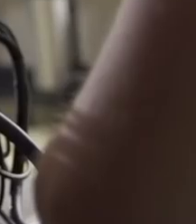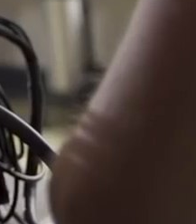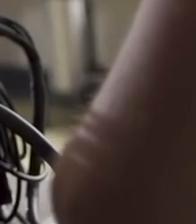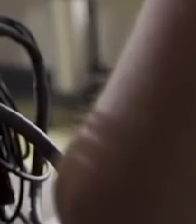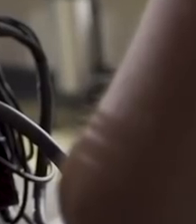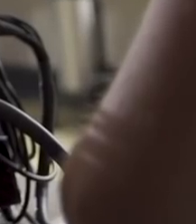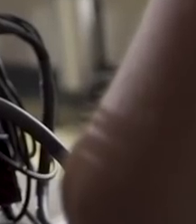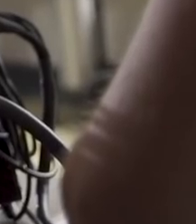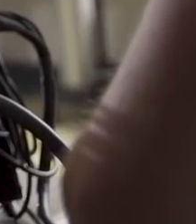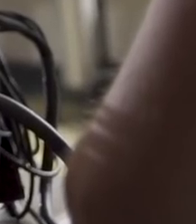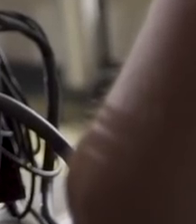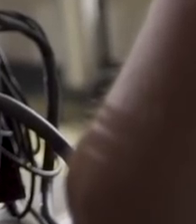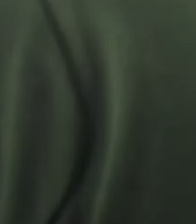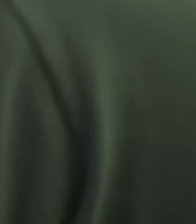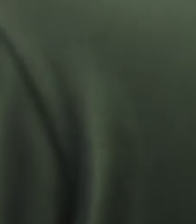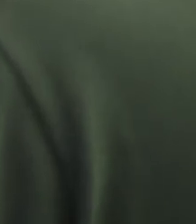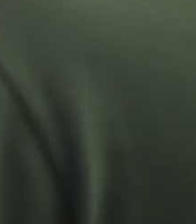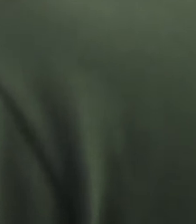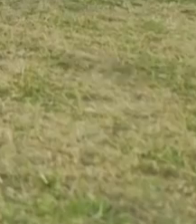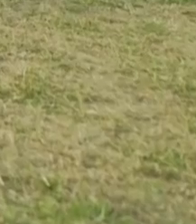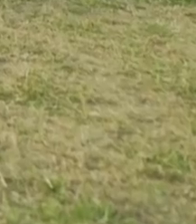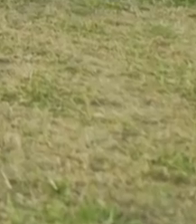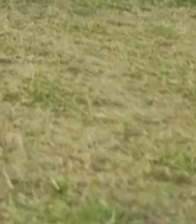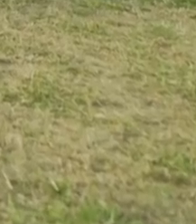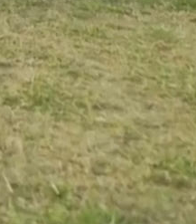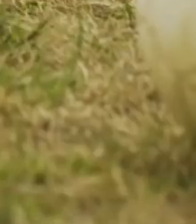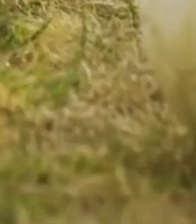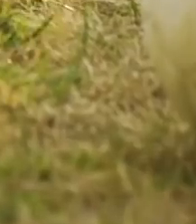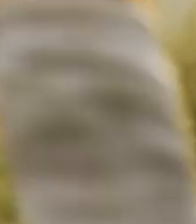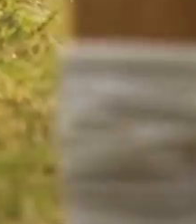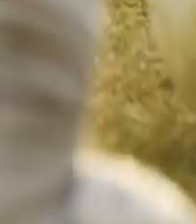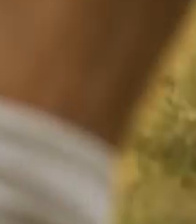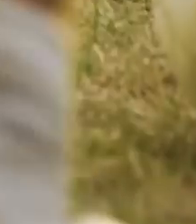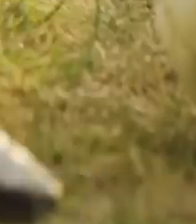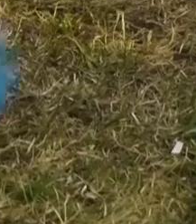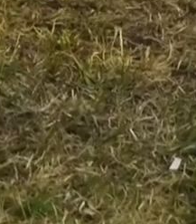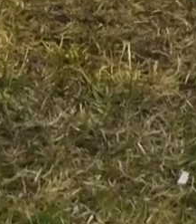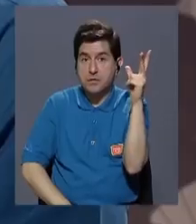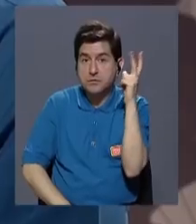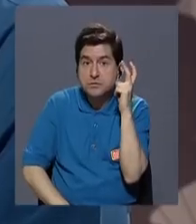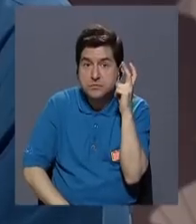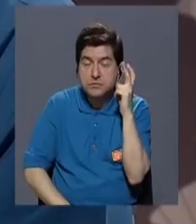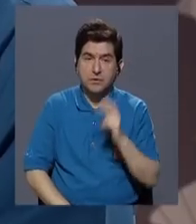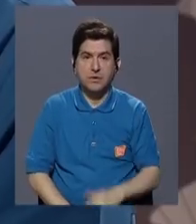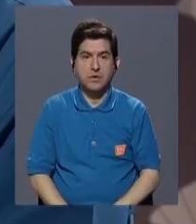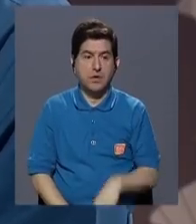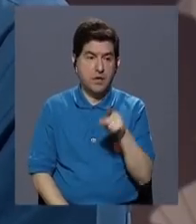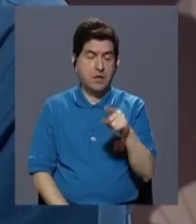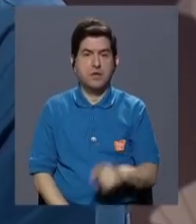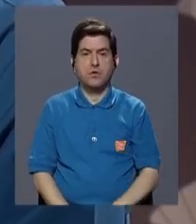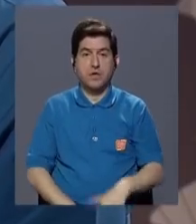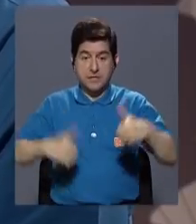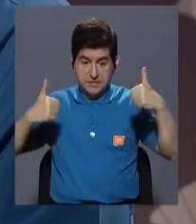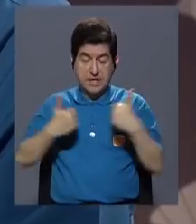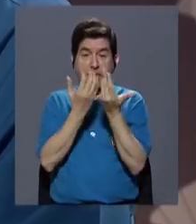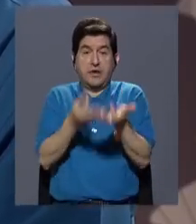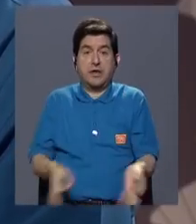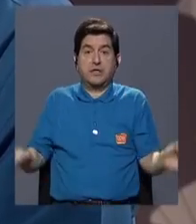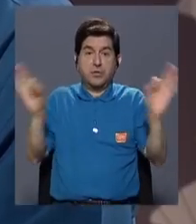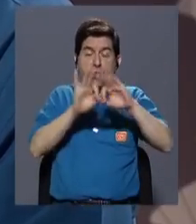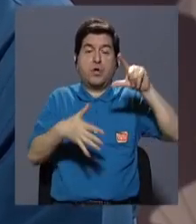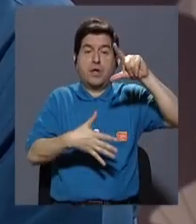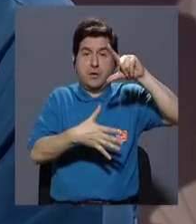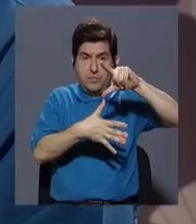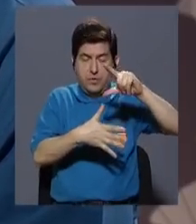fue un trabajo que nos toma mucho tiempo y el sonido es el sonido nuestro gran reto en latinoamérica es nuestro gran reto en el cine independiente